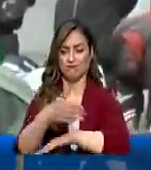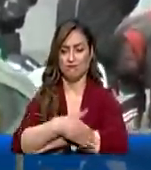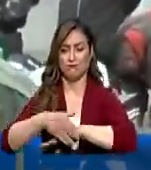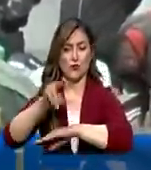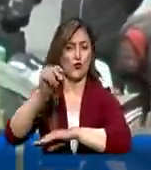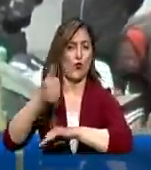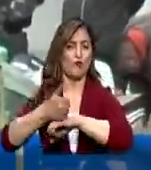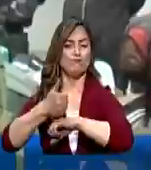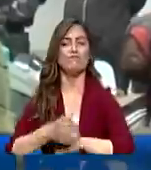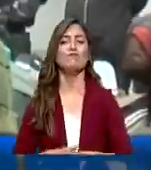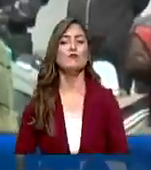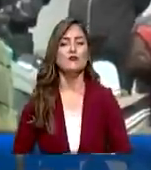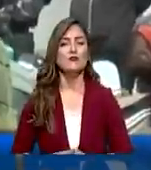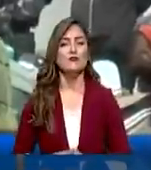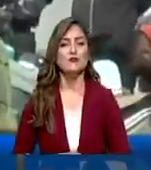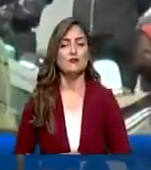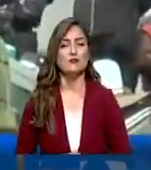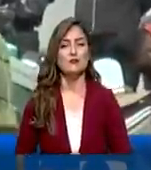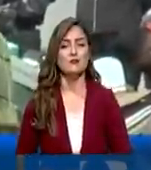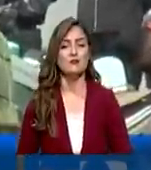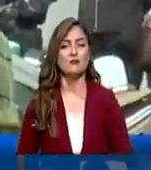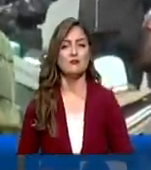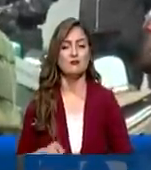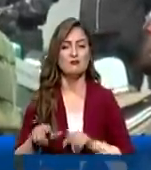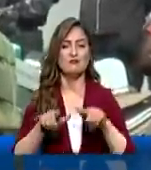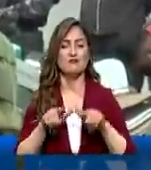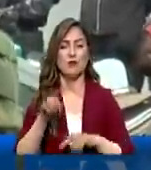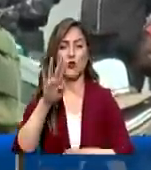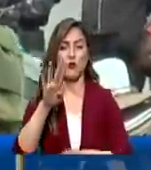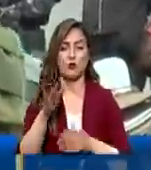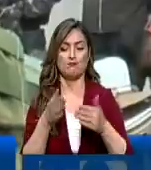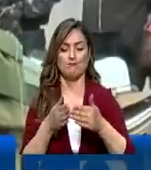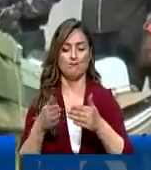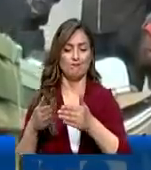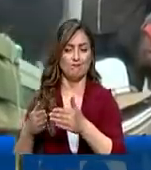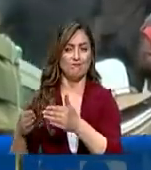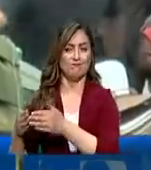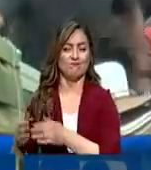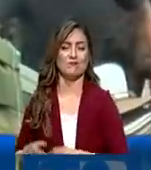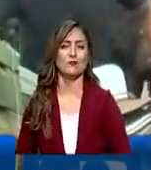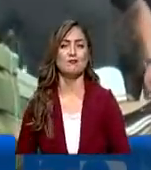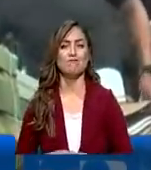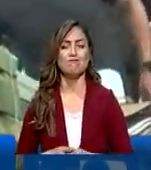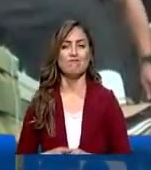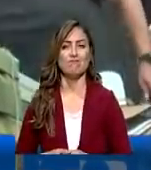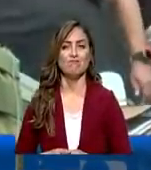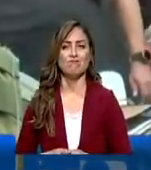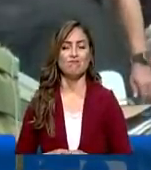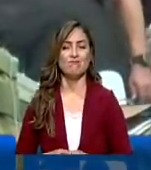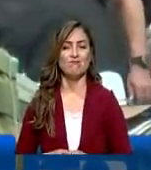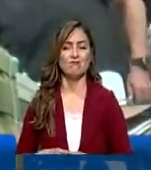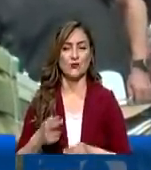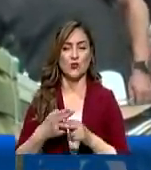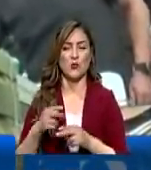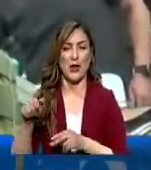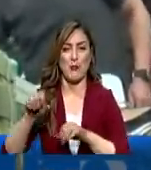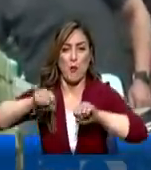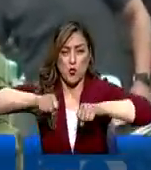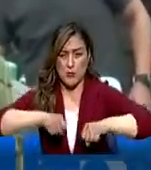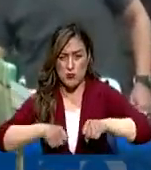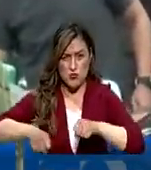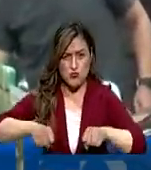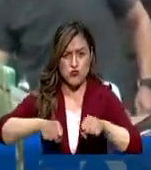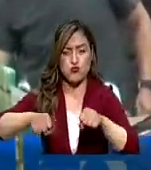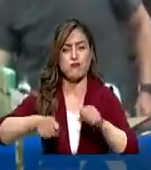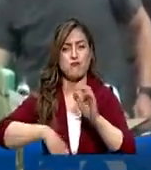autorizados. El día de hoy lo realizamos en Cuatro Esquinas, es un sector en el cual existe bastante paso de motocicletas,